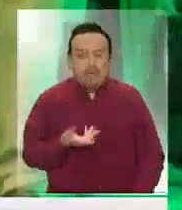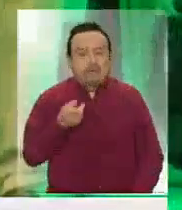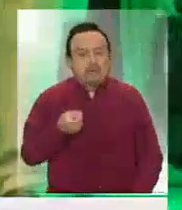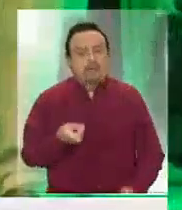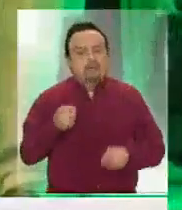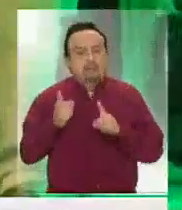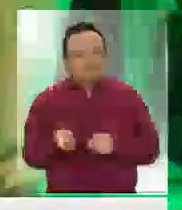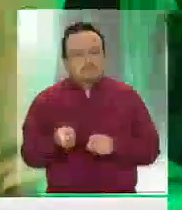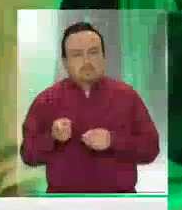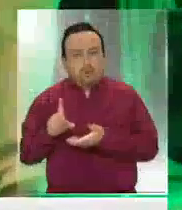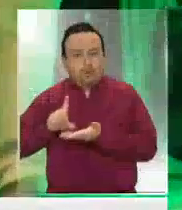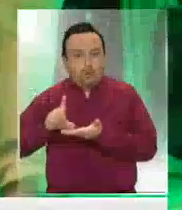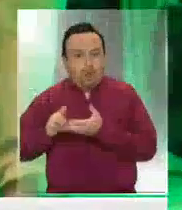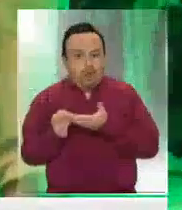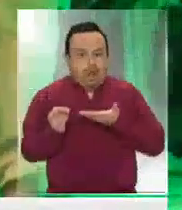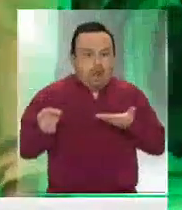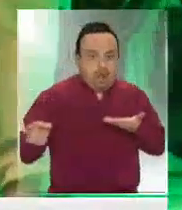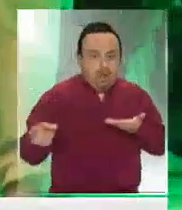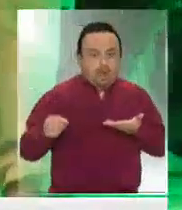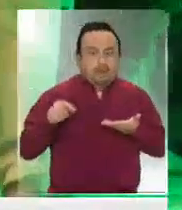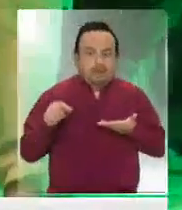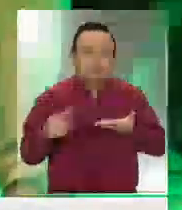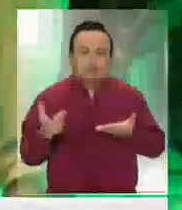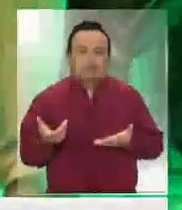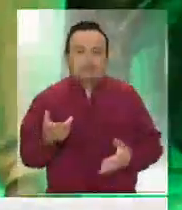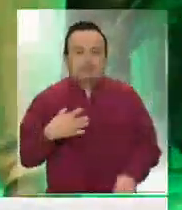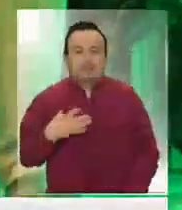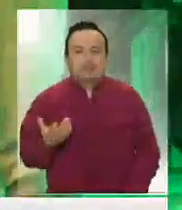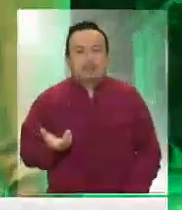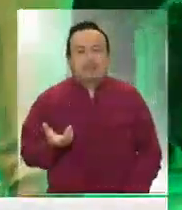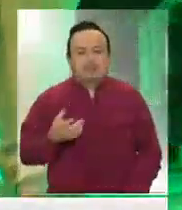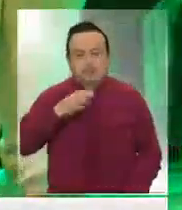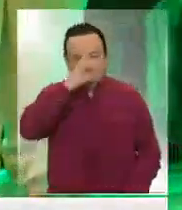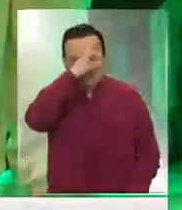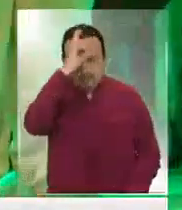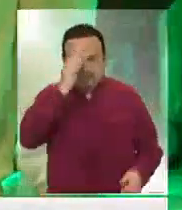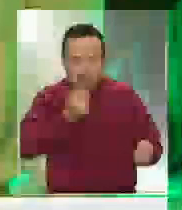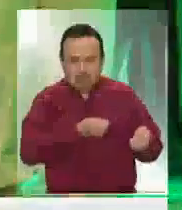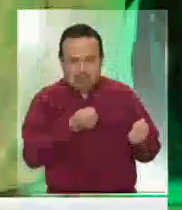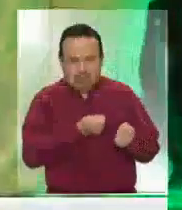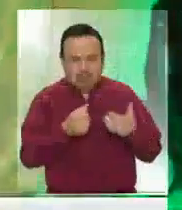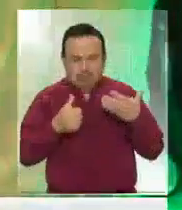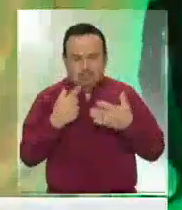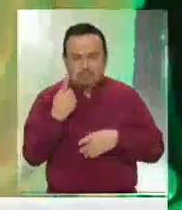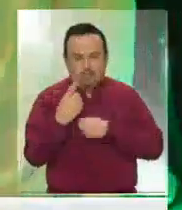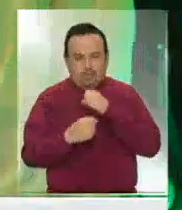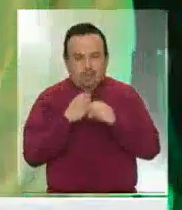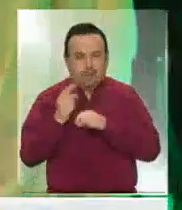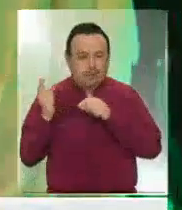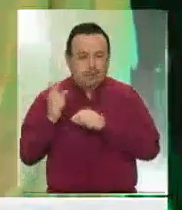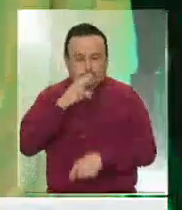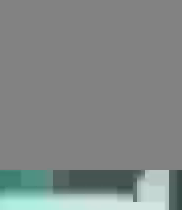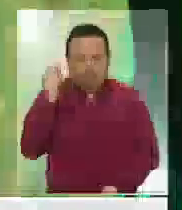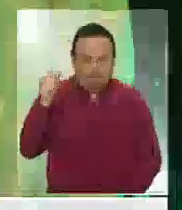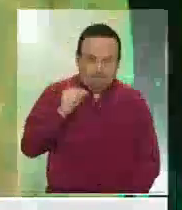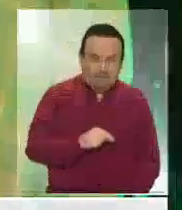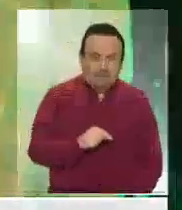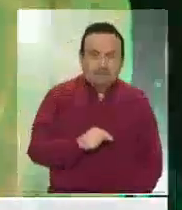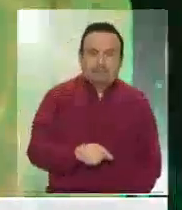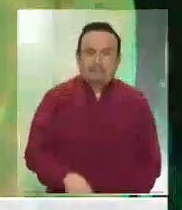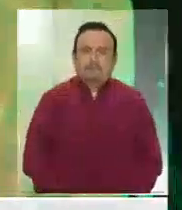patología en el sitio donde se encontraban, que en este caso claramente es el paciente de 61 años que está llegando desde Temuco. Te